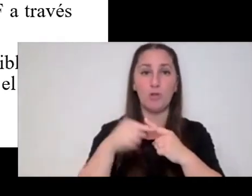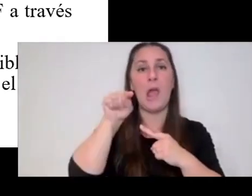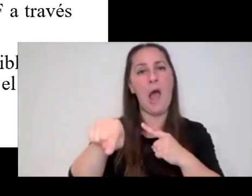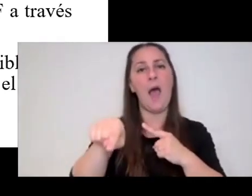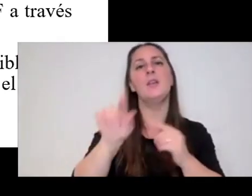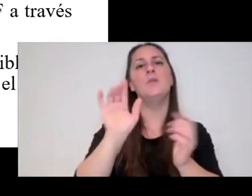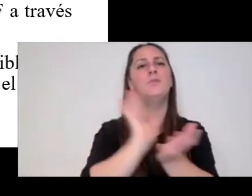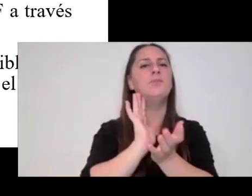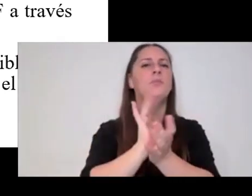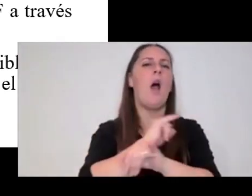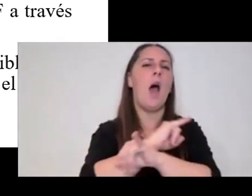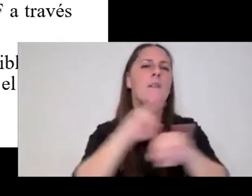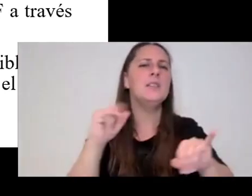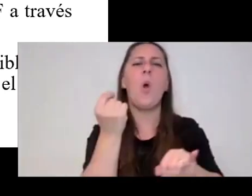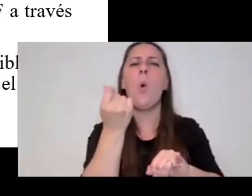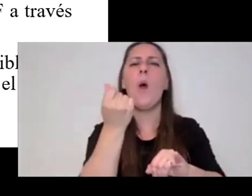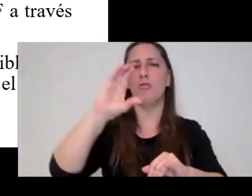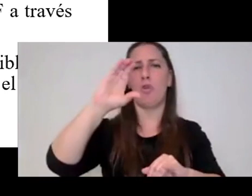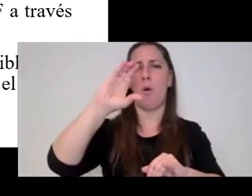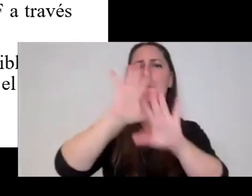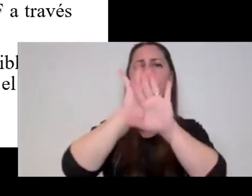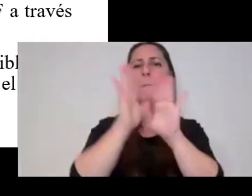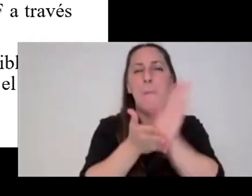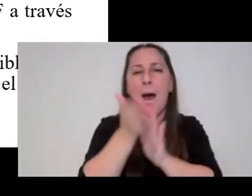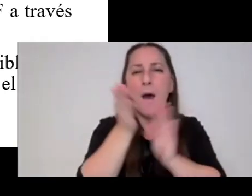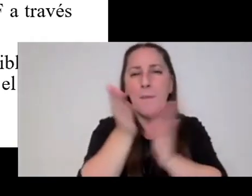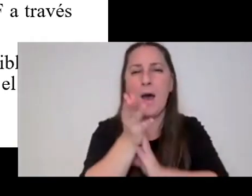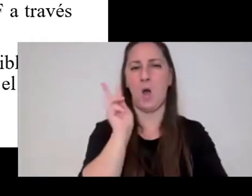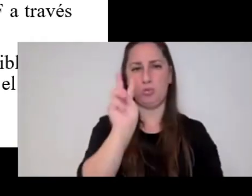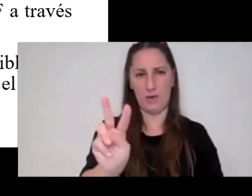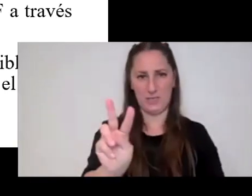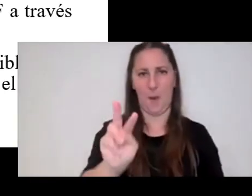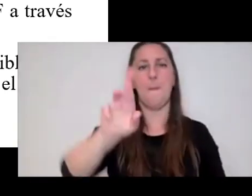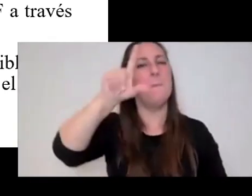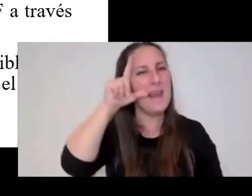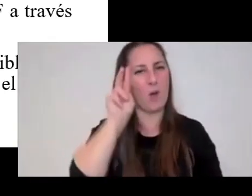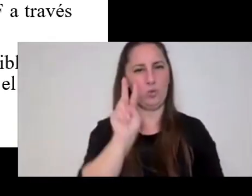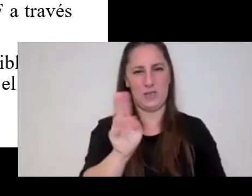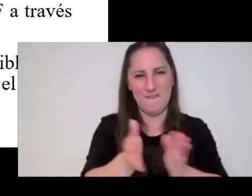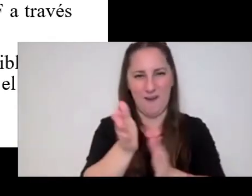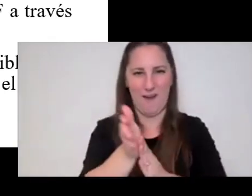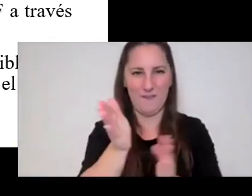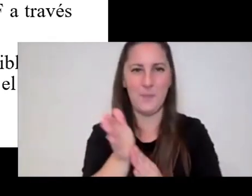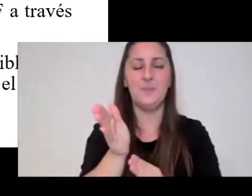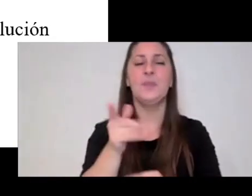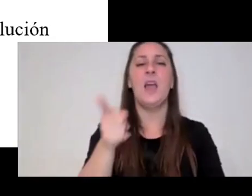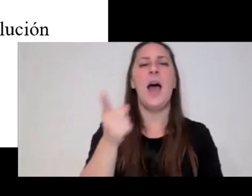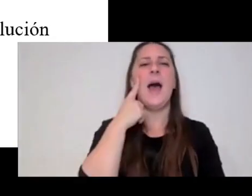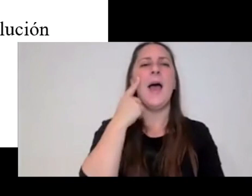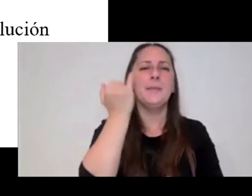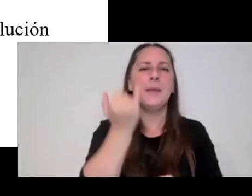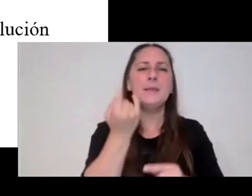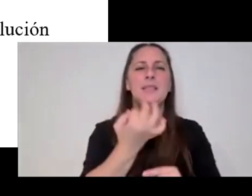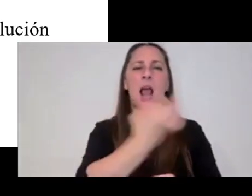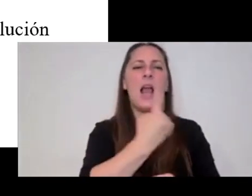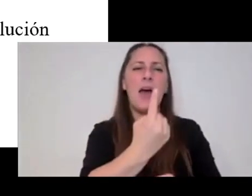el monto preautorizado. Porque vamos a ver que no se hace un seguimiento